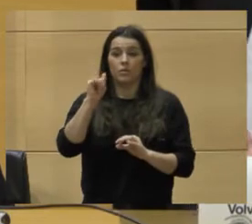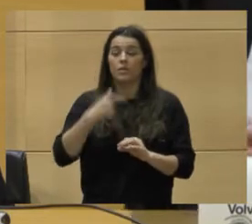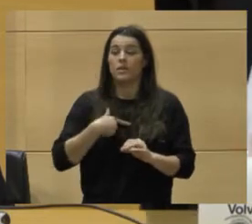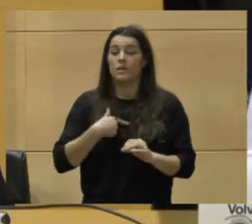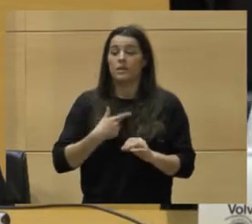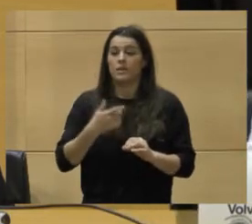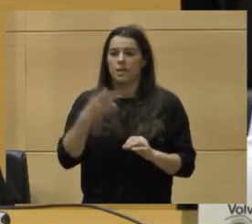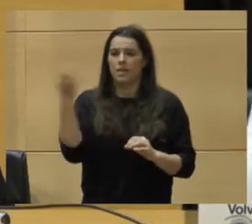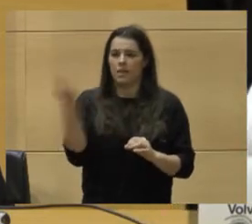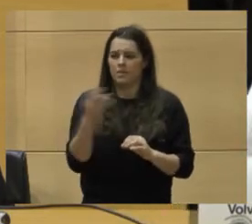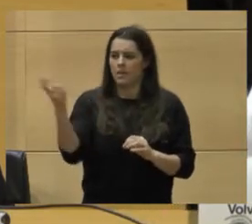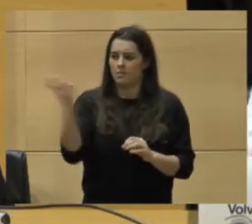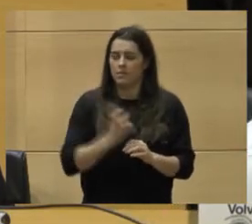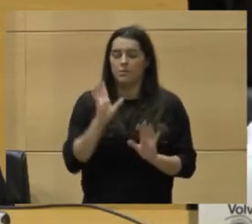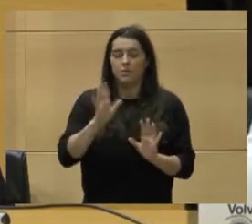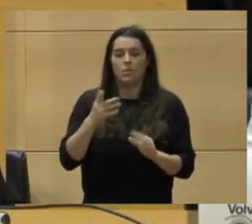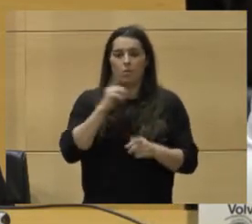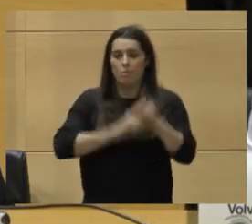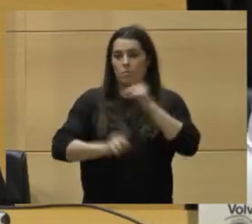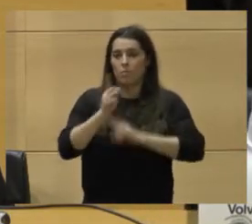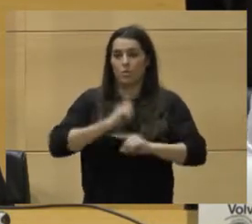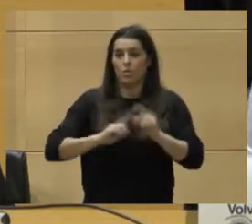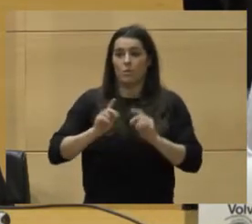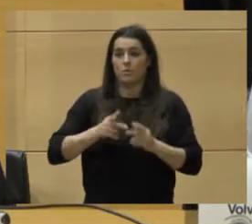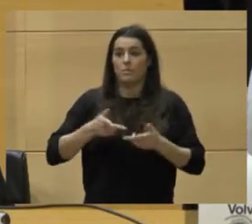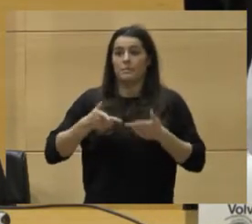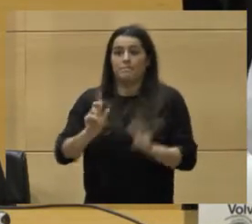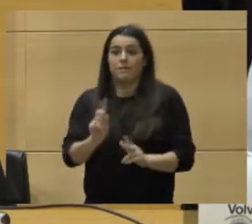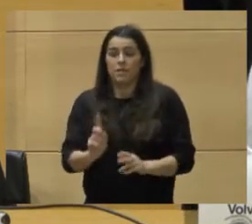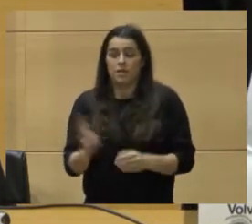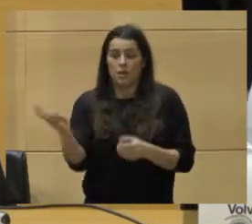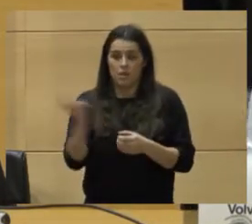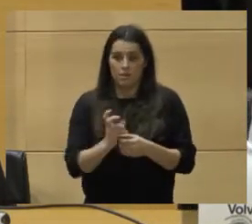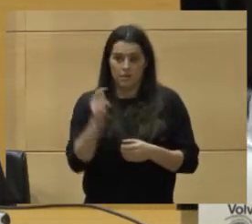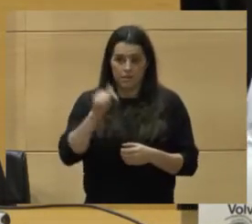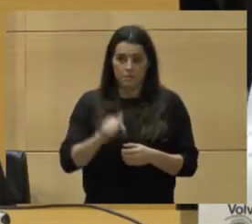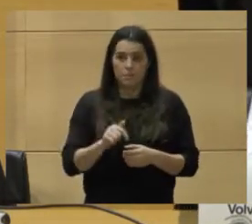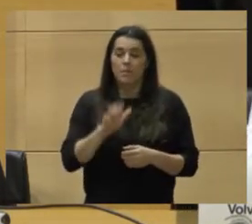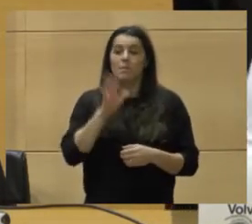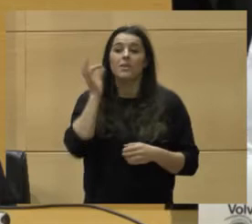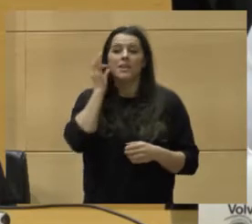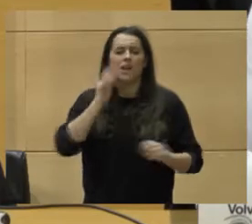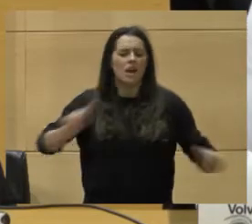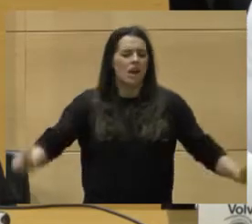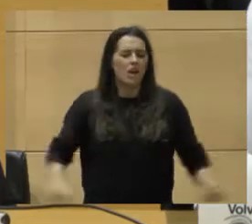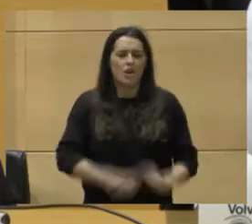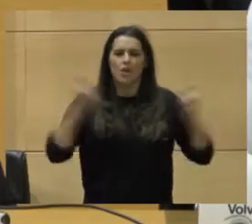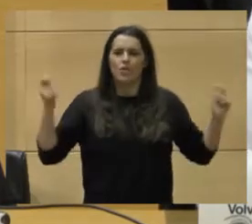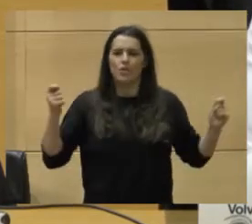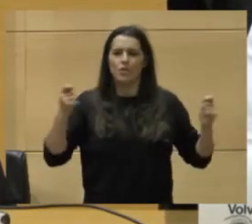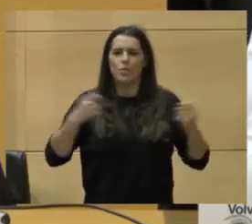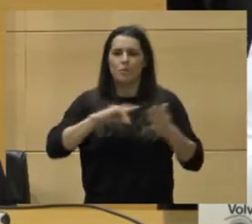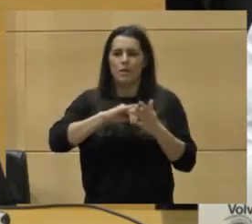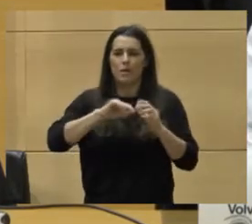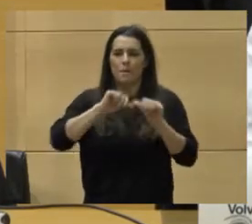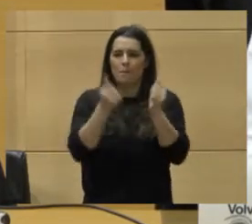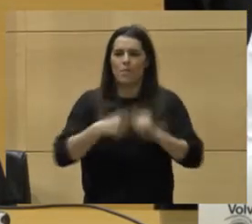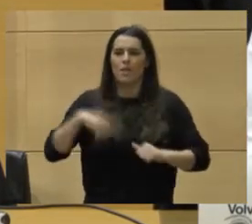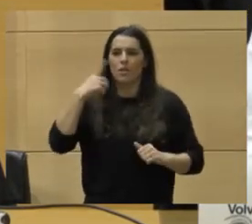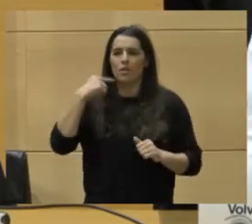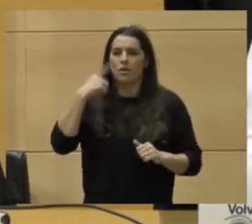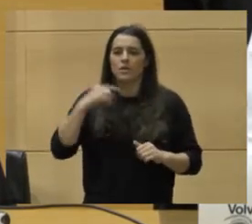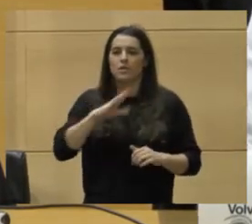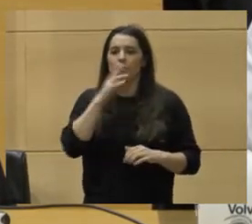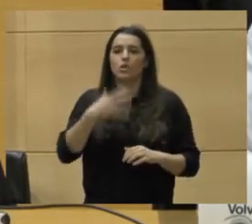finalmente y quiere reivindicar lo porque han roto los consensos para poner encima de la mesa que no se puede hablar de luchar contra las